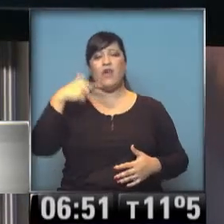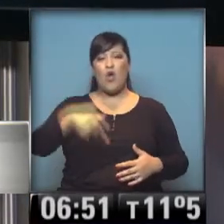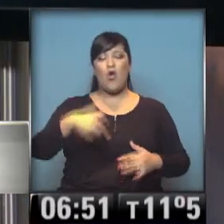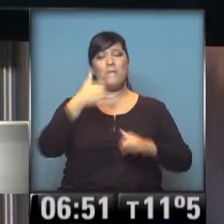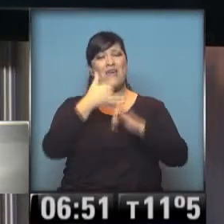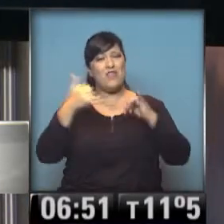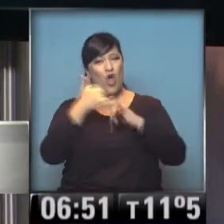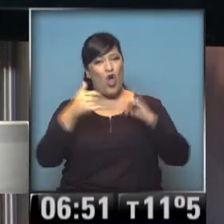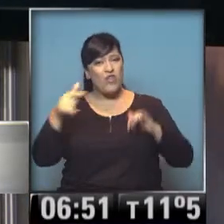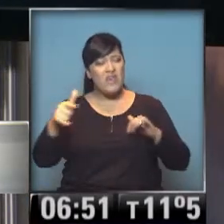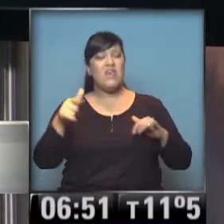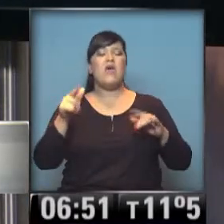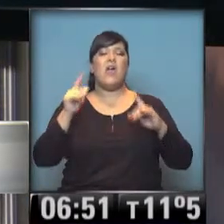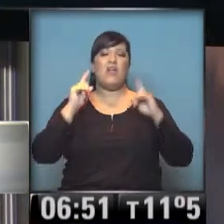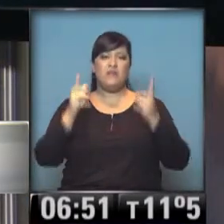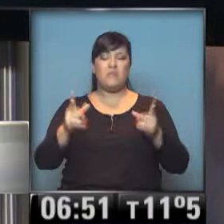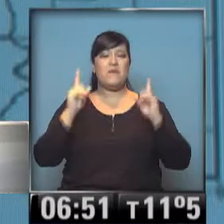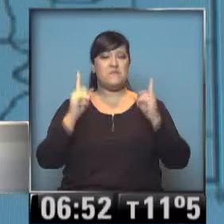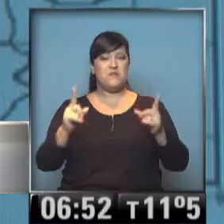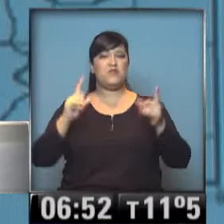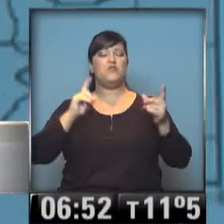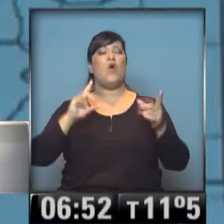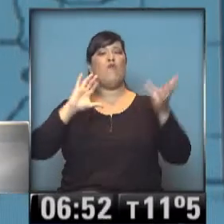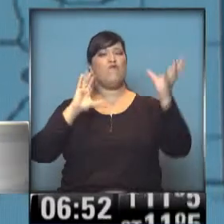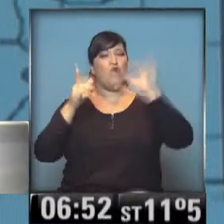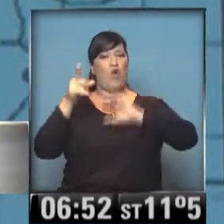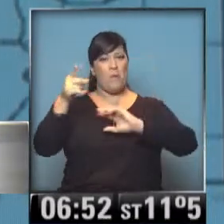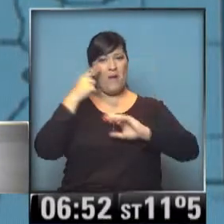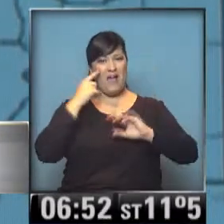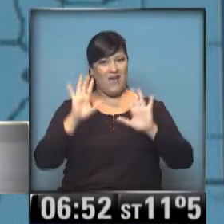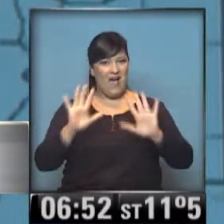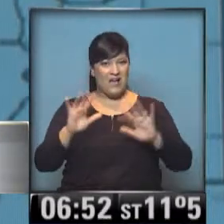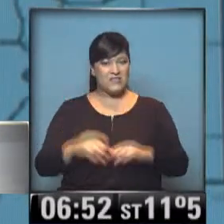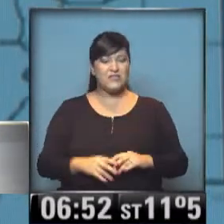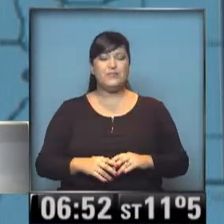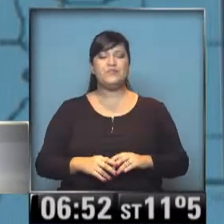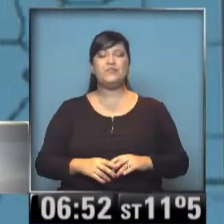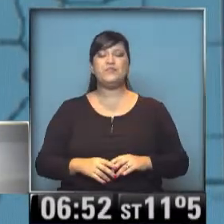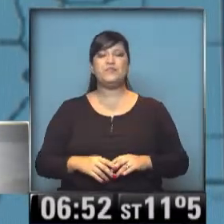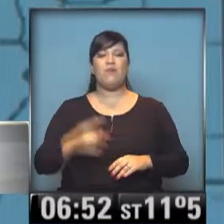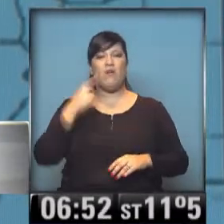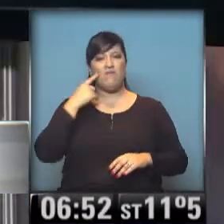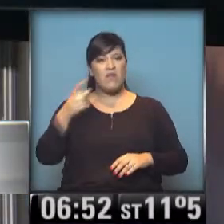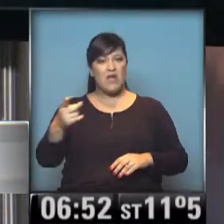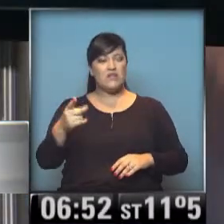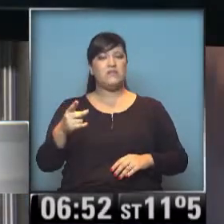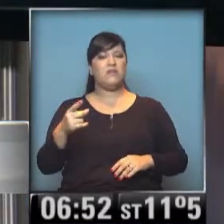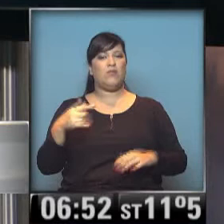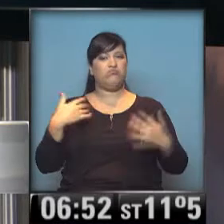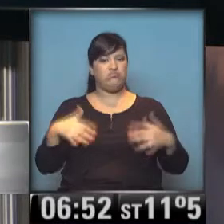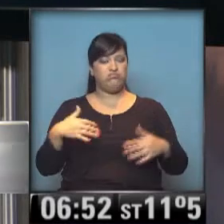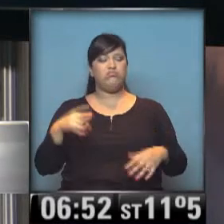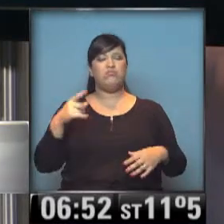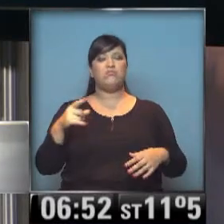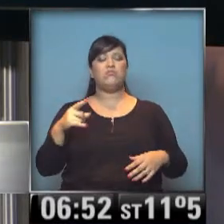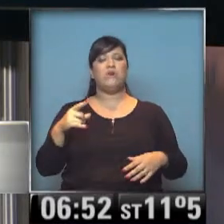al mediodía, esta sería la forma que las cenizas irían tomando. Y fíjense ustedes, un poquitito más evolucionado el día,